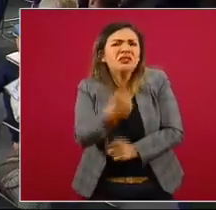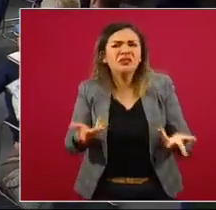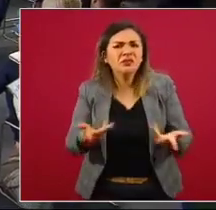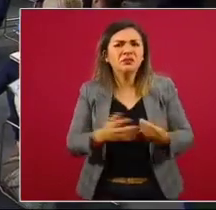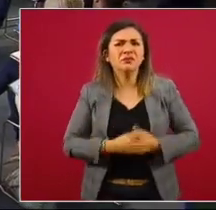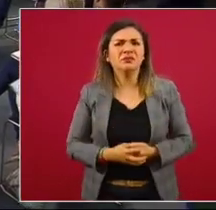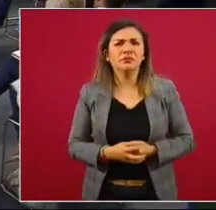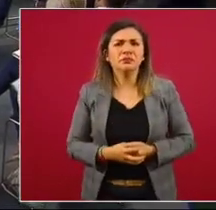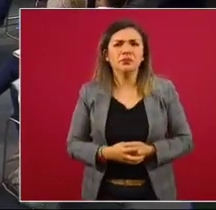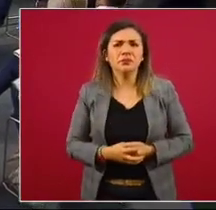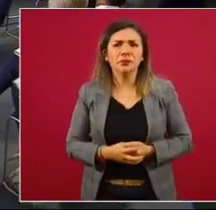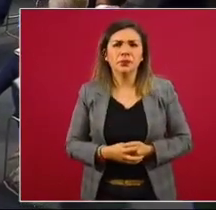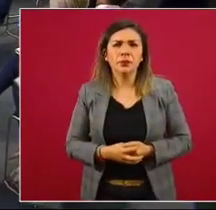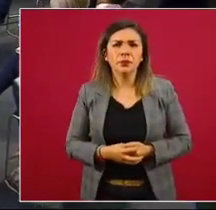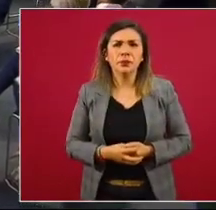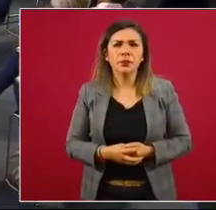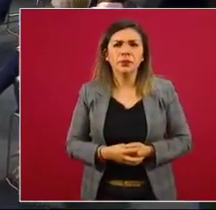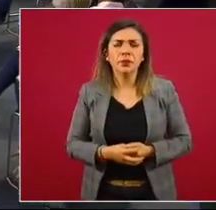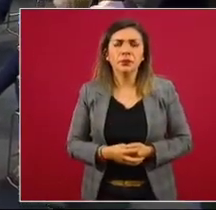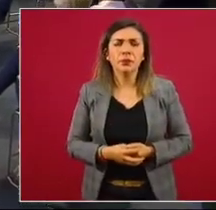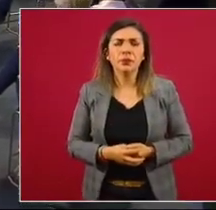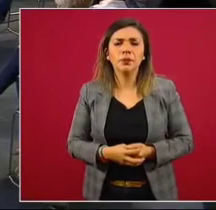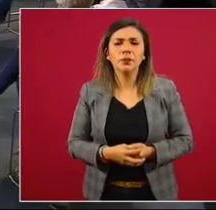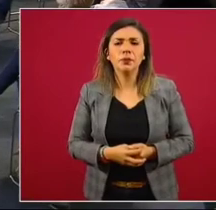por un lado.